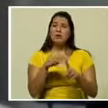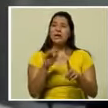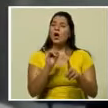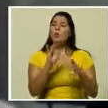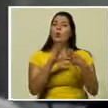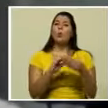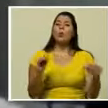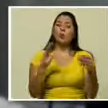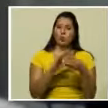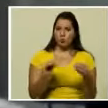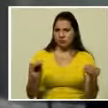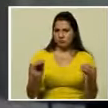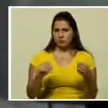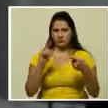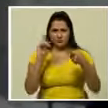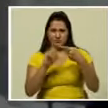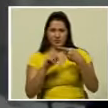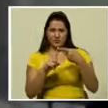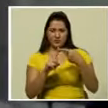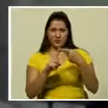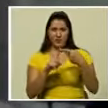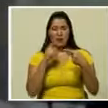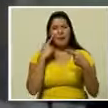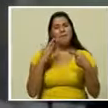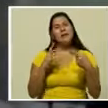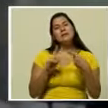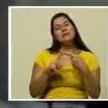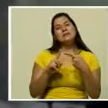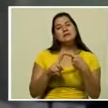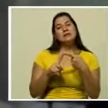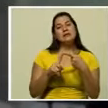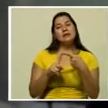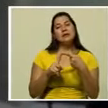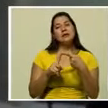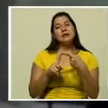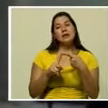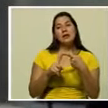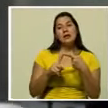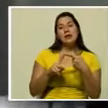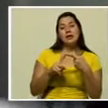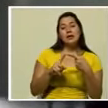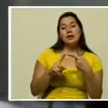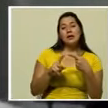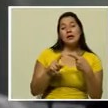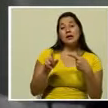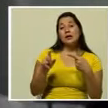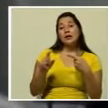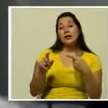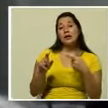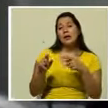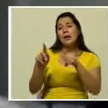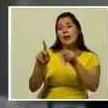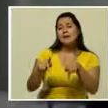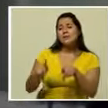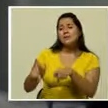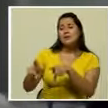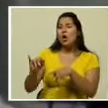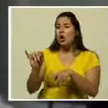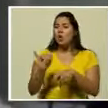detalle. Uno, hay un guiño a las personas creyentes de cualquier fe